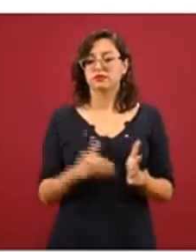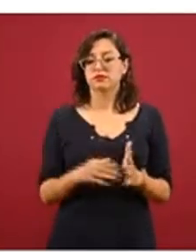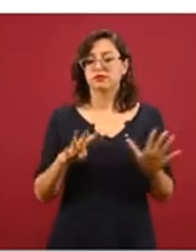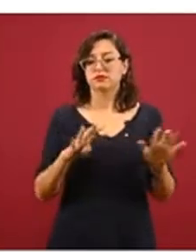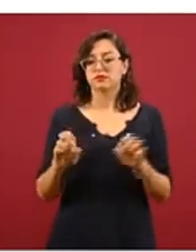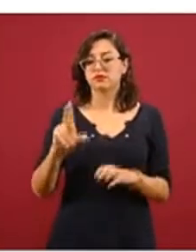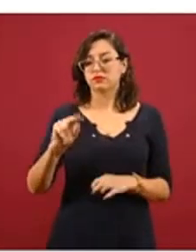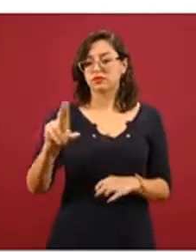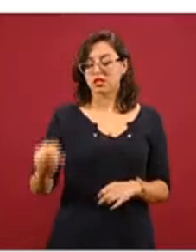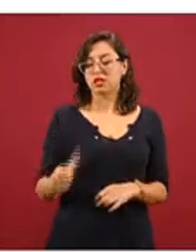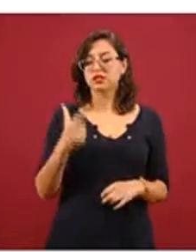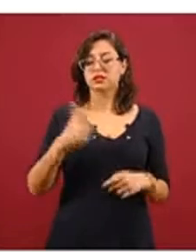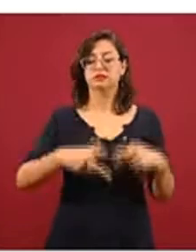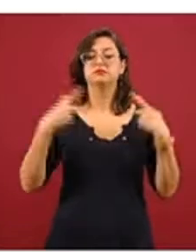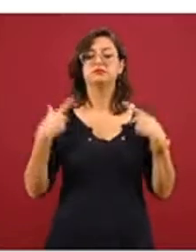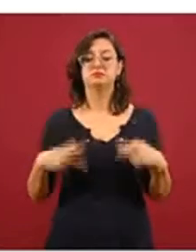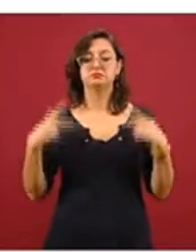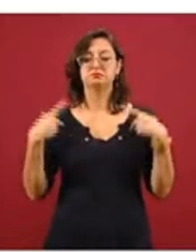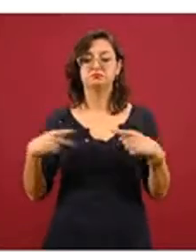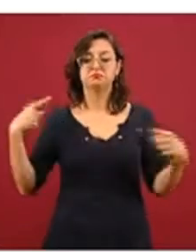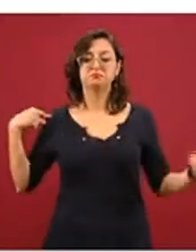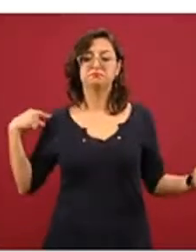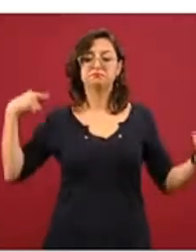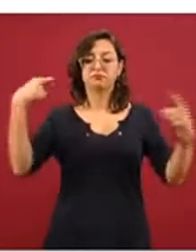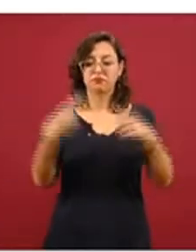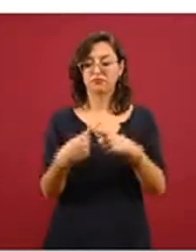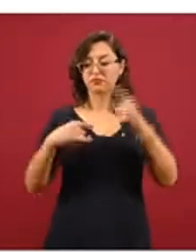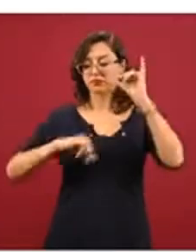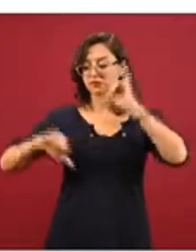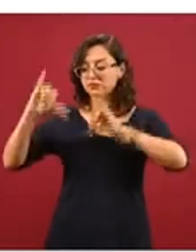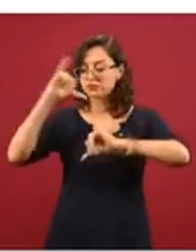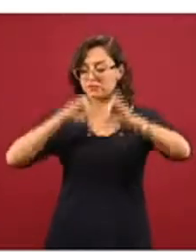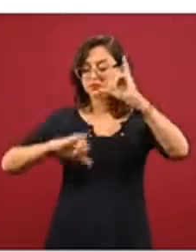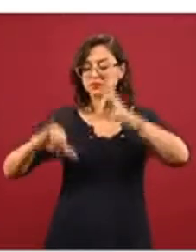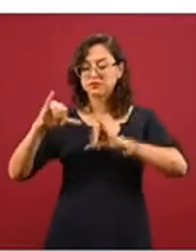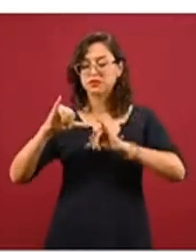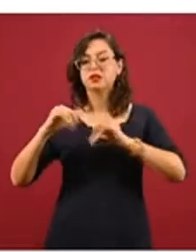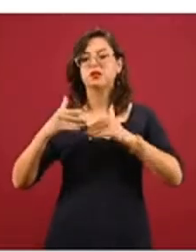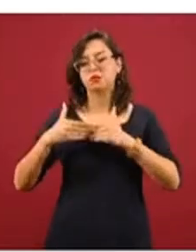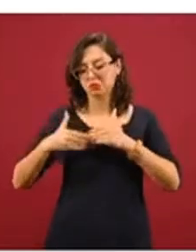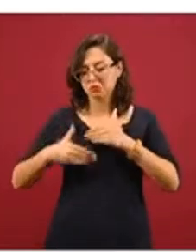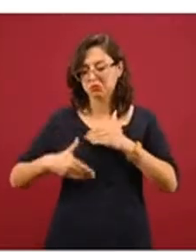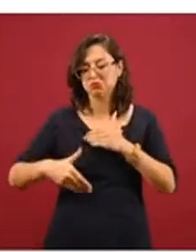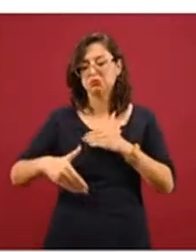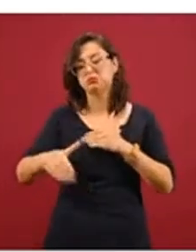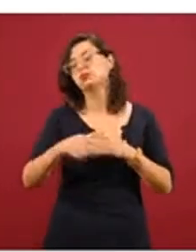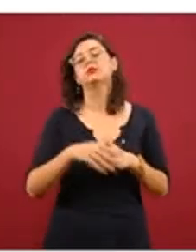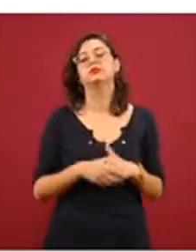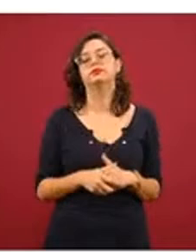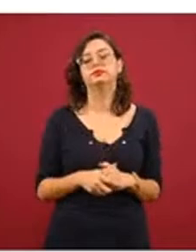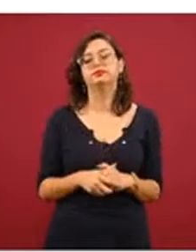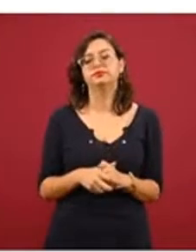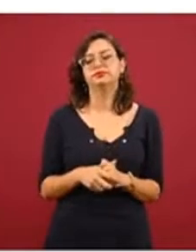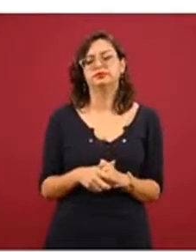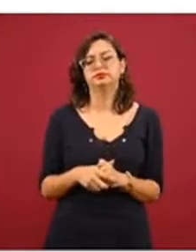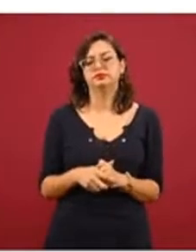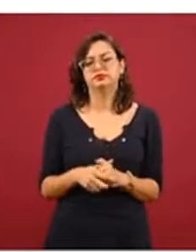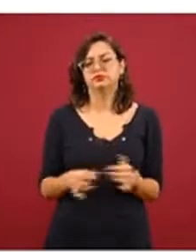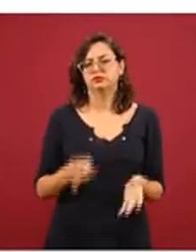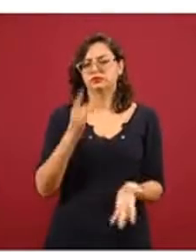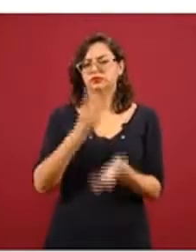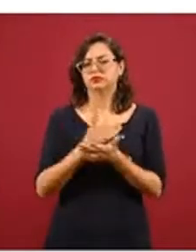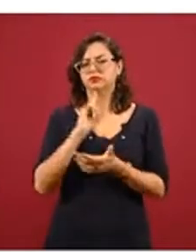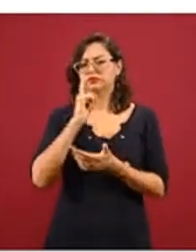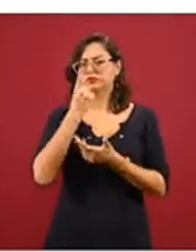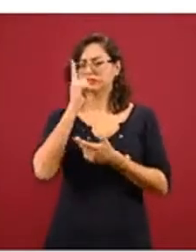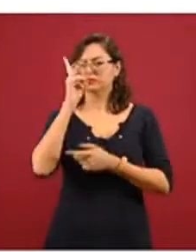624.987 las personas que hasta el momento han sido estudiadas, es decir, han ingresado al protocolo correspondiente, no solamente para efectos de una